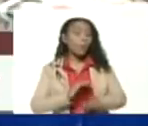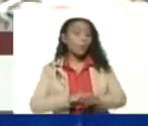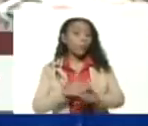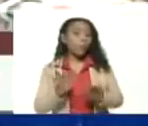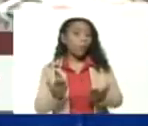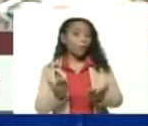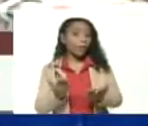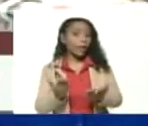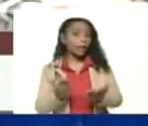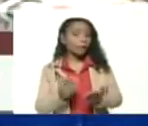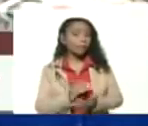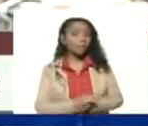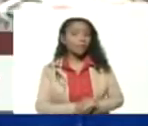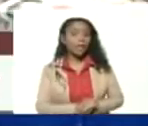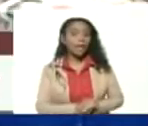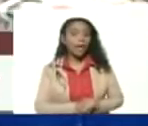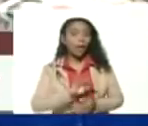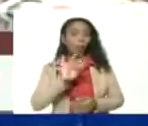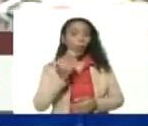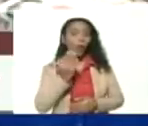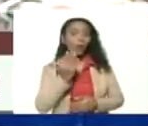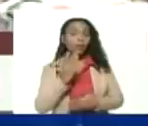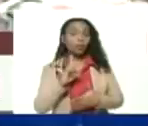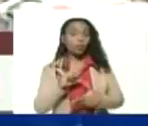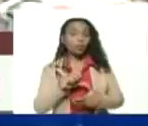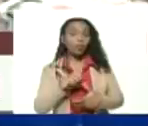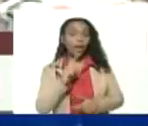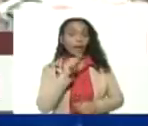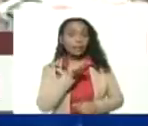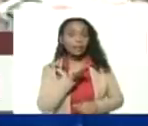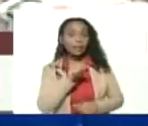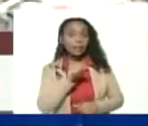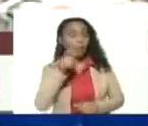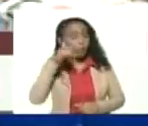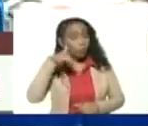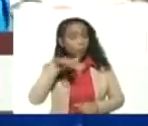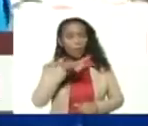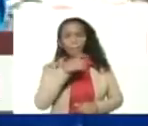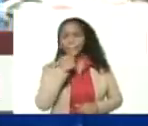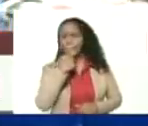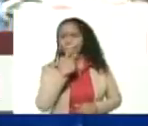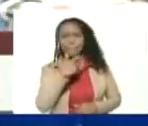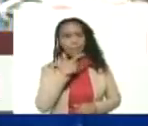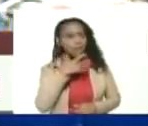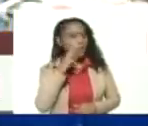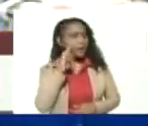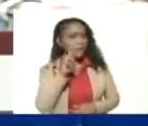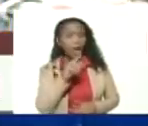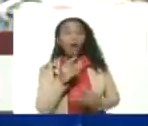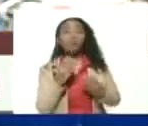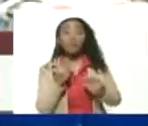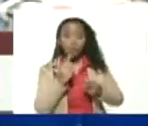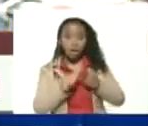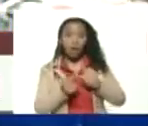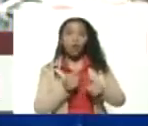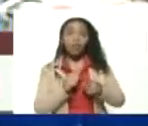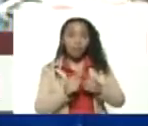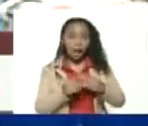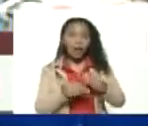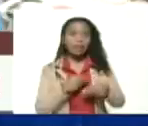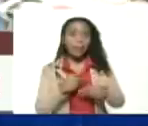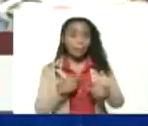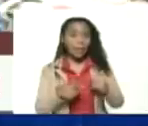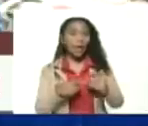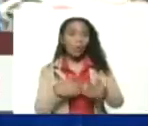el cuatricentenario puso esta ciudad bonita. Que hay muchas cosas por hacer, seguro, pero van